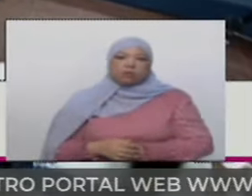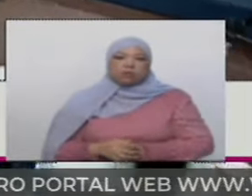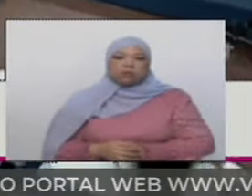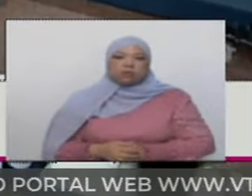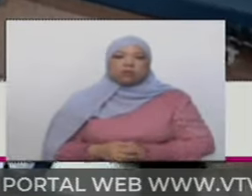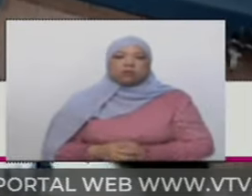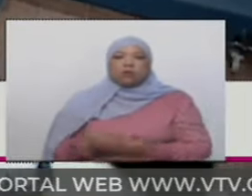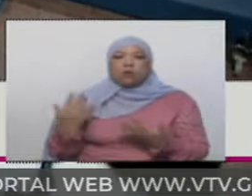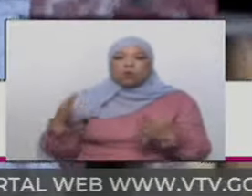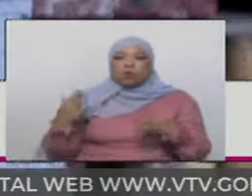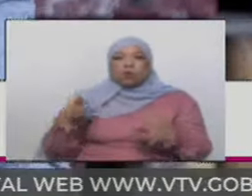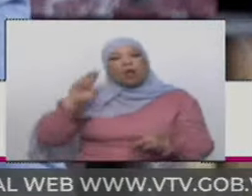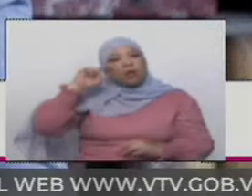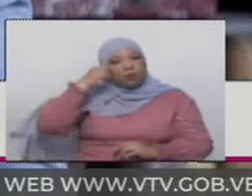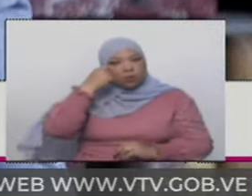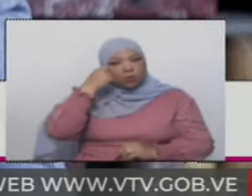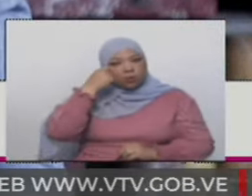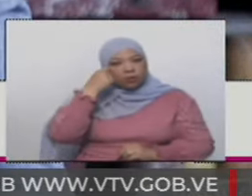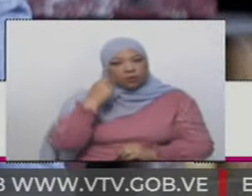Yo recuerdo, vale,